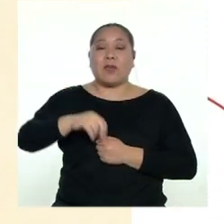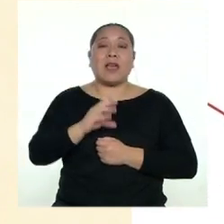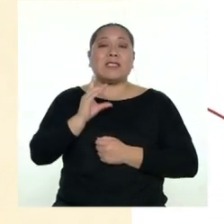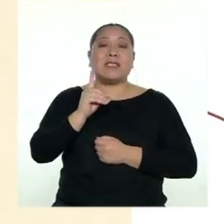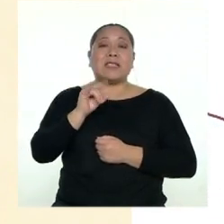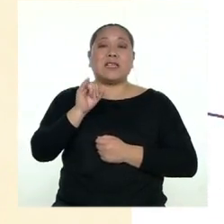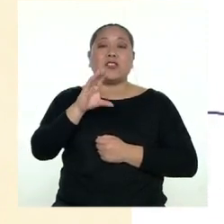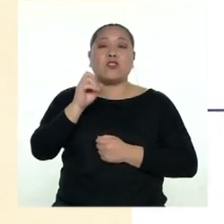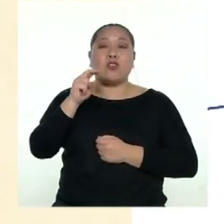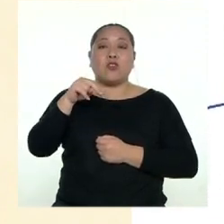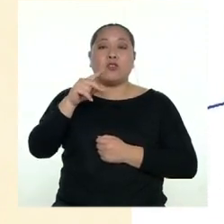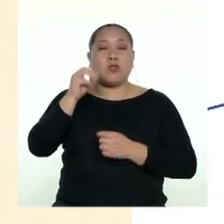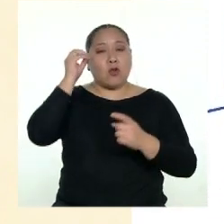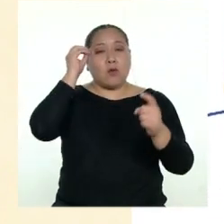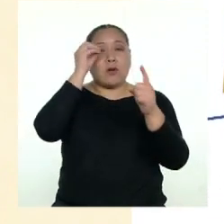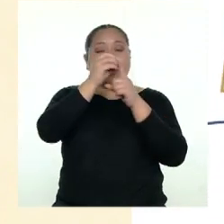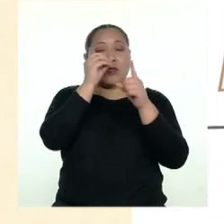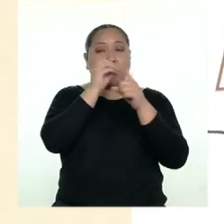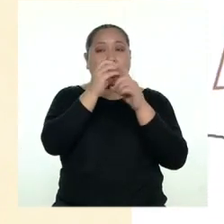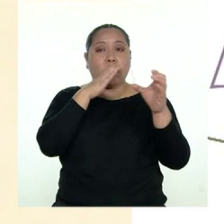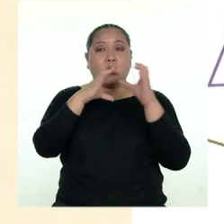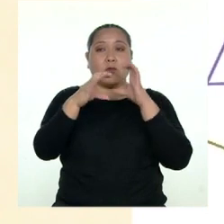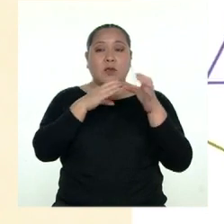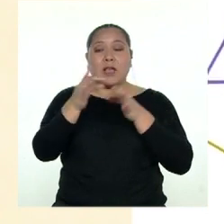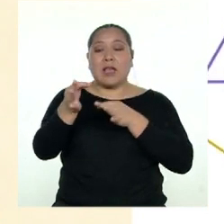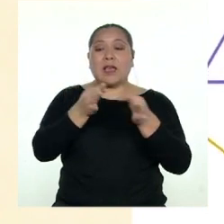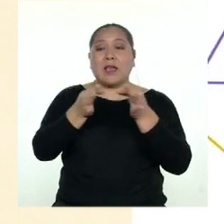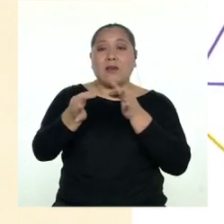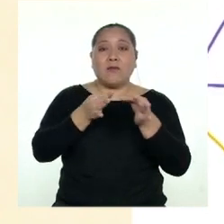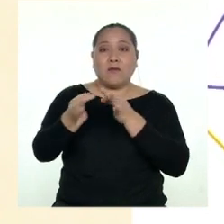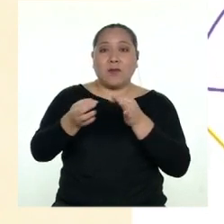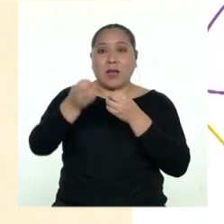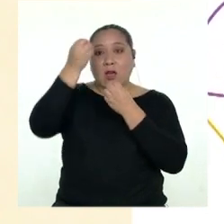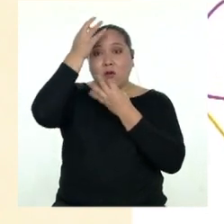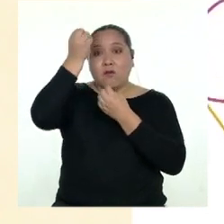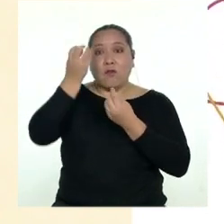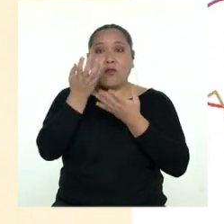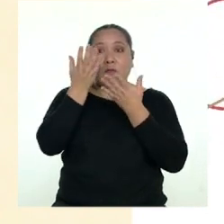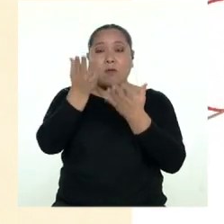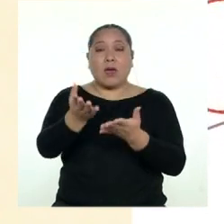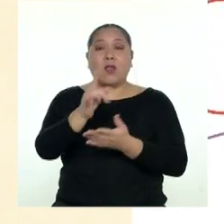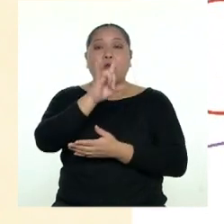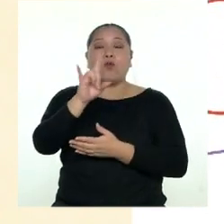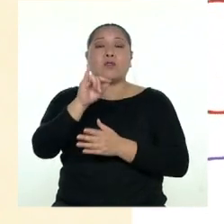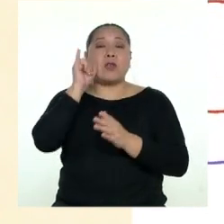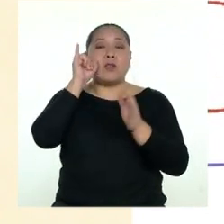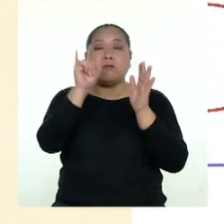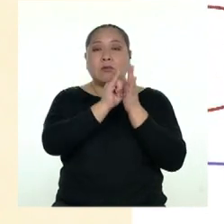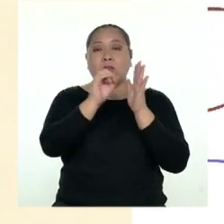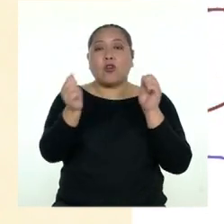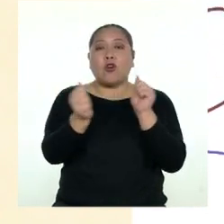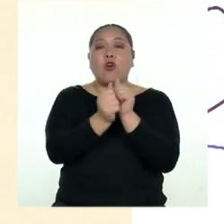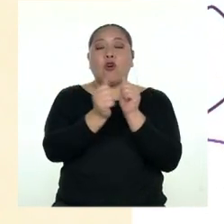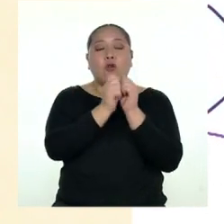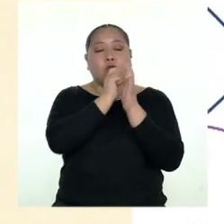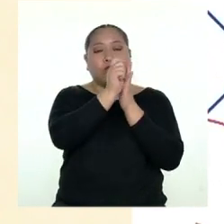propósito comunicativo es informar o explicar un tema empleando recursos visuales y texto, balanceando según la